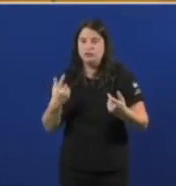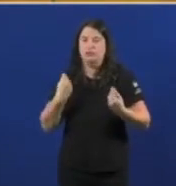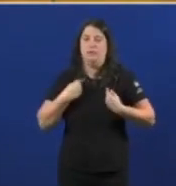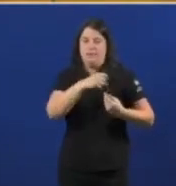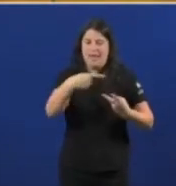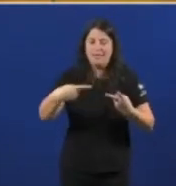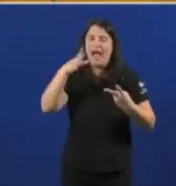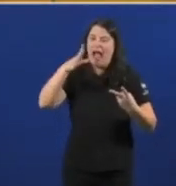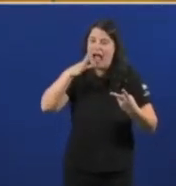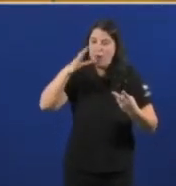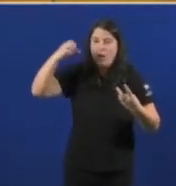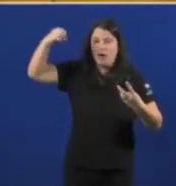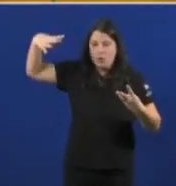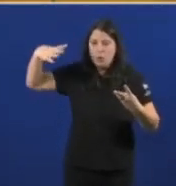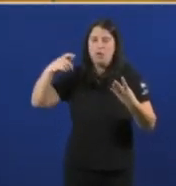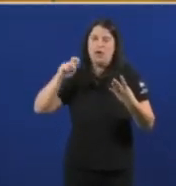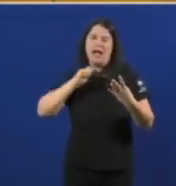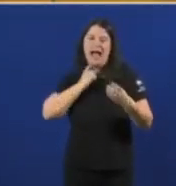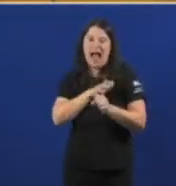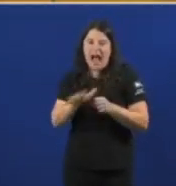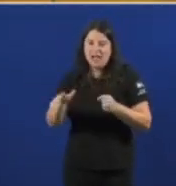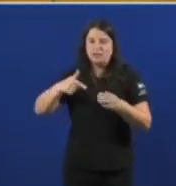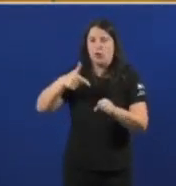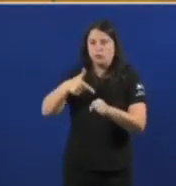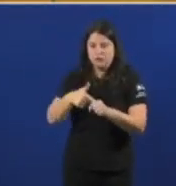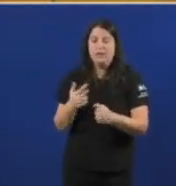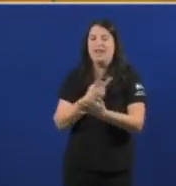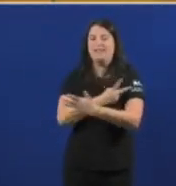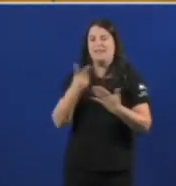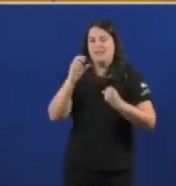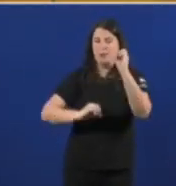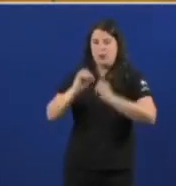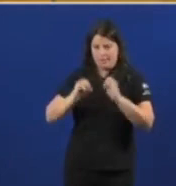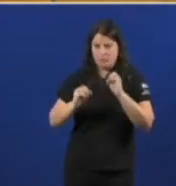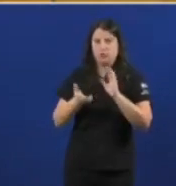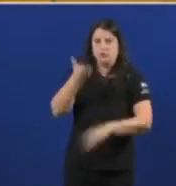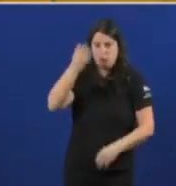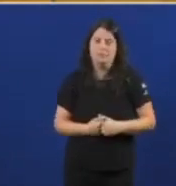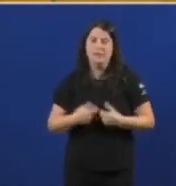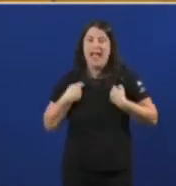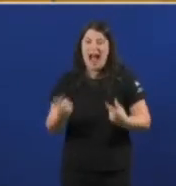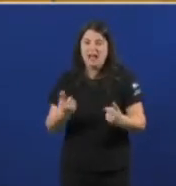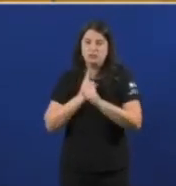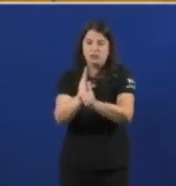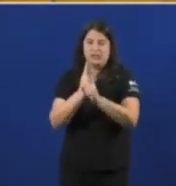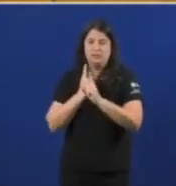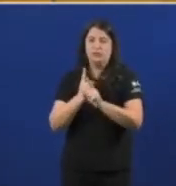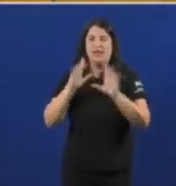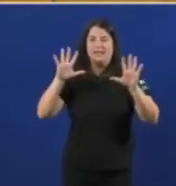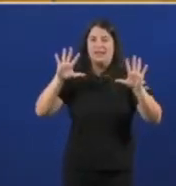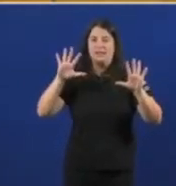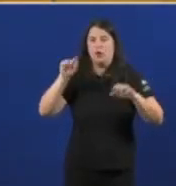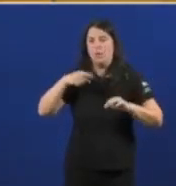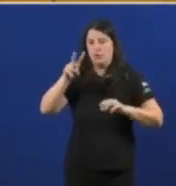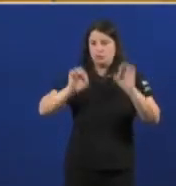auga, electricidade, gas e combustibles un 17,3%. Os gastos de transporte un